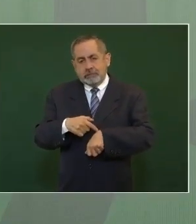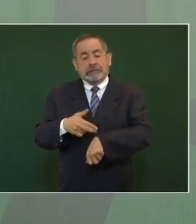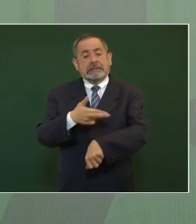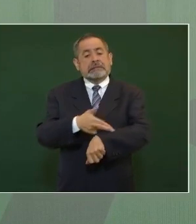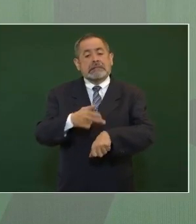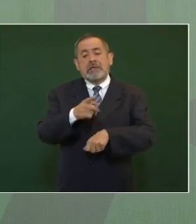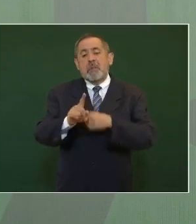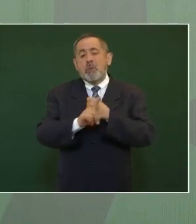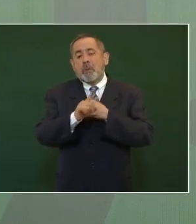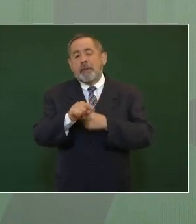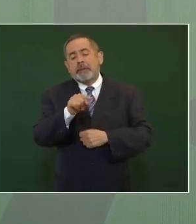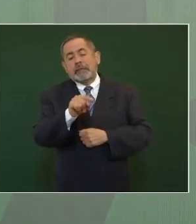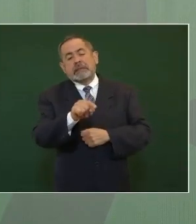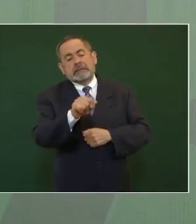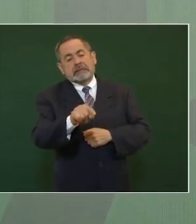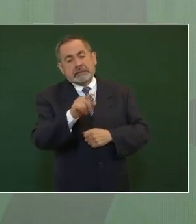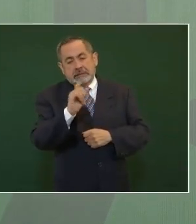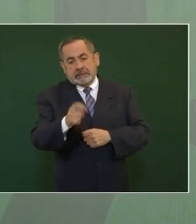el problema